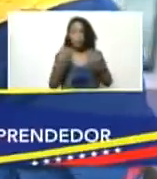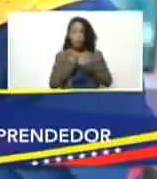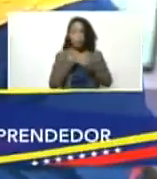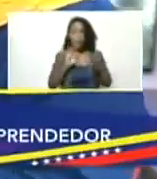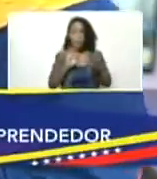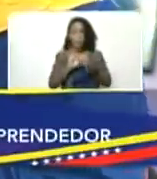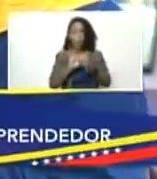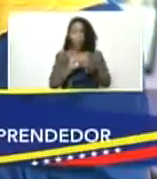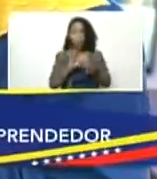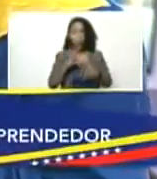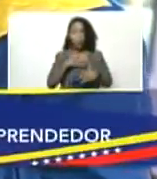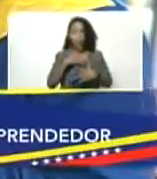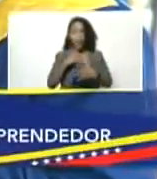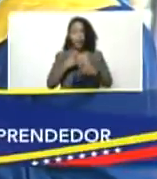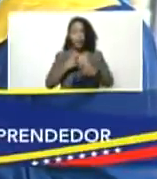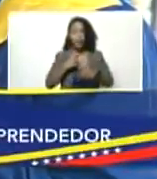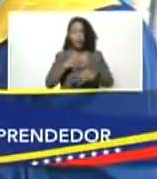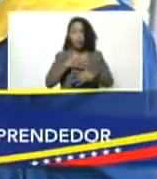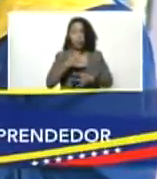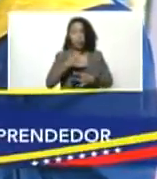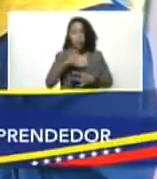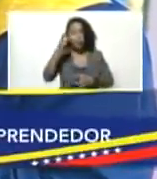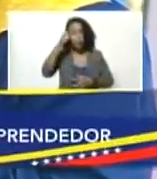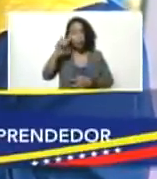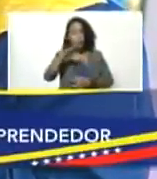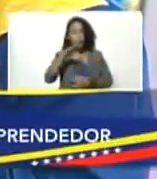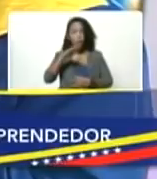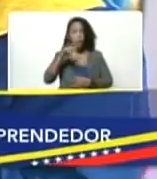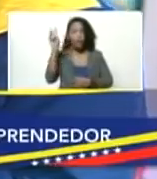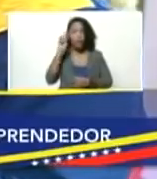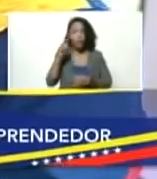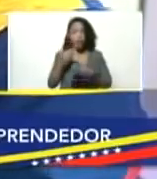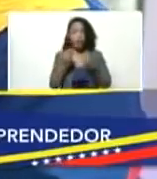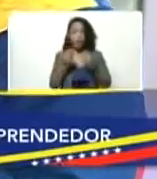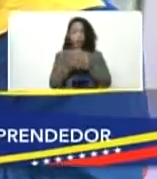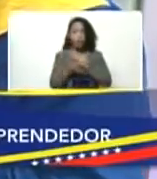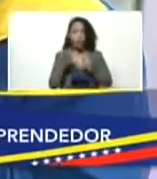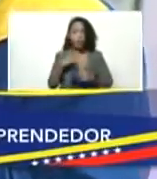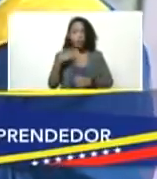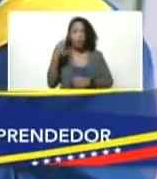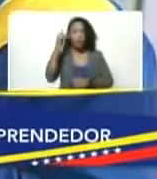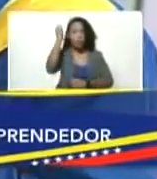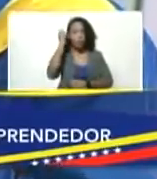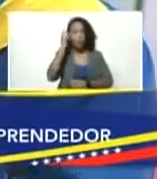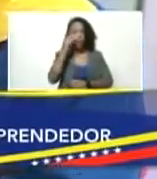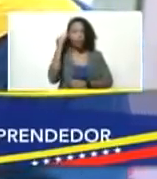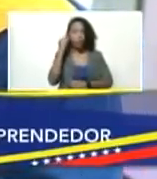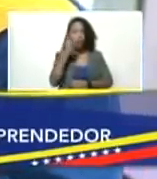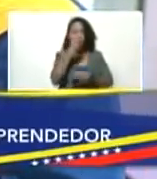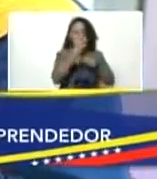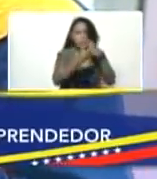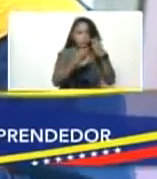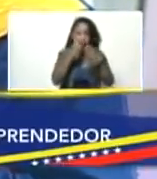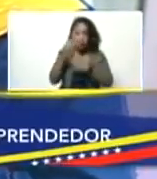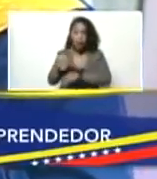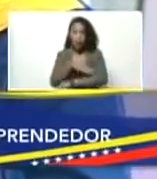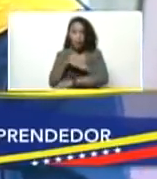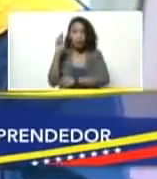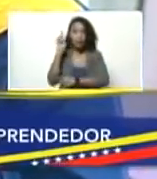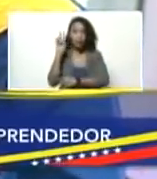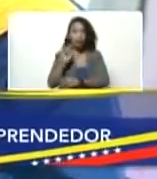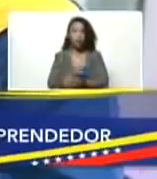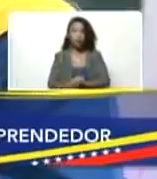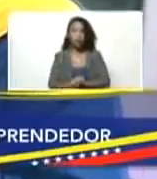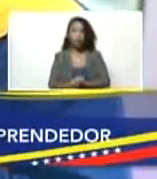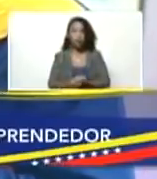la economía real del pueblo venezolano. Cuando nosotros salimos electos diputados, recorrimos las calles de Venezuela